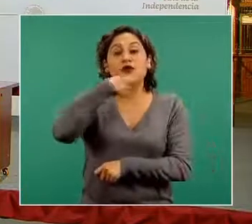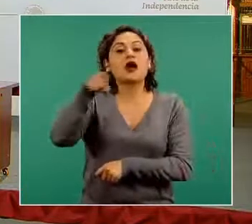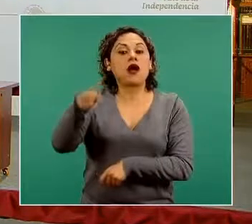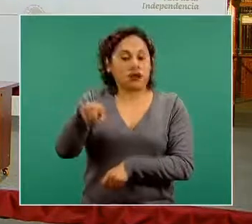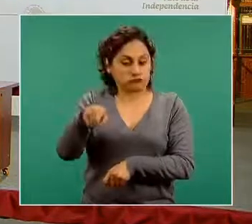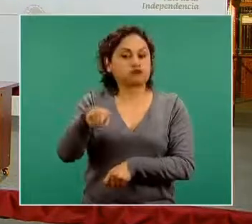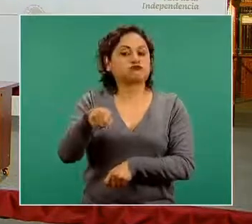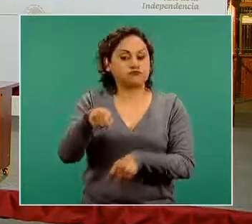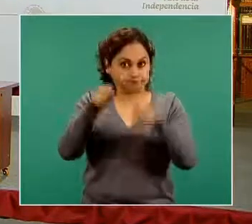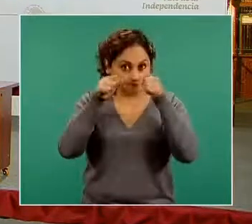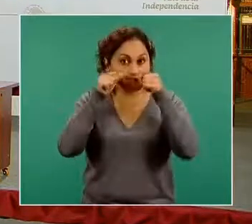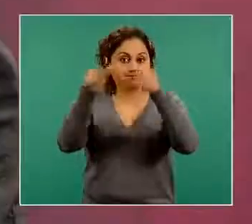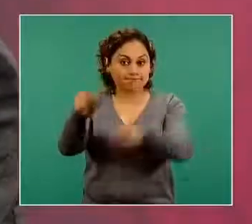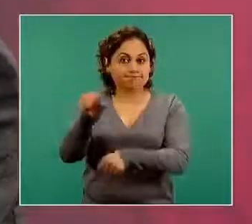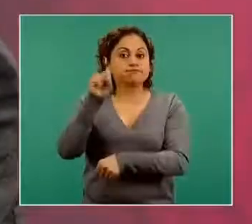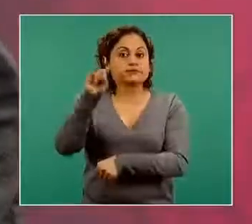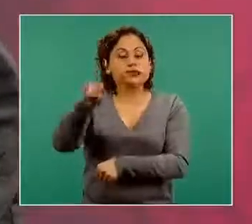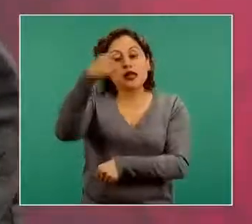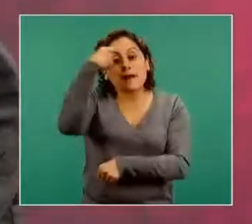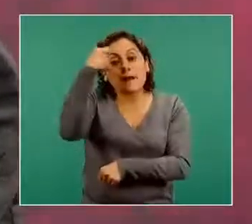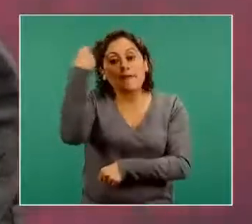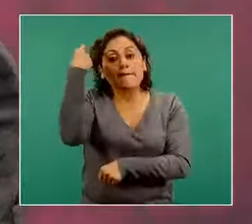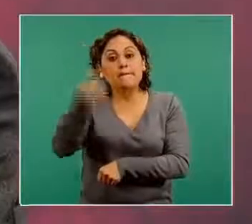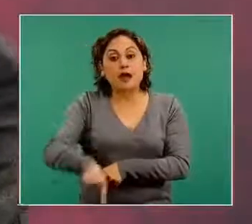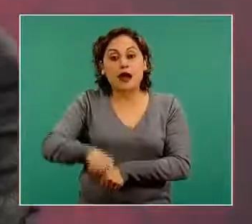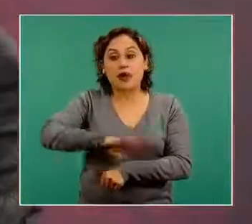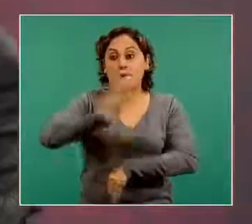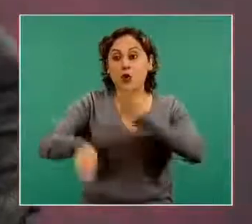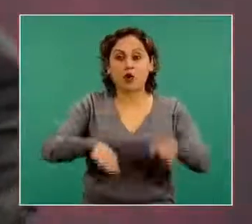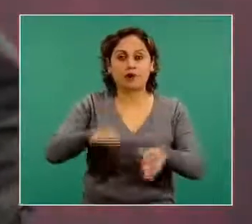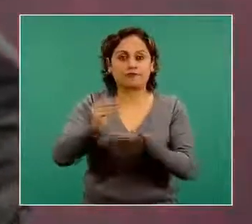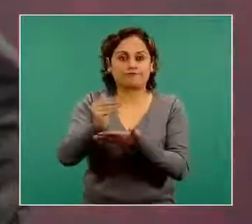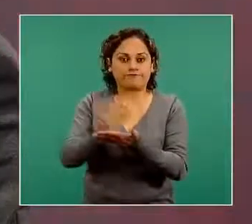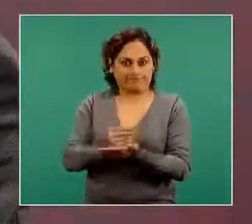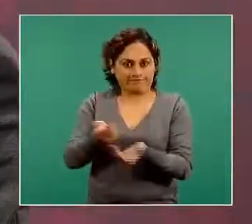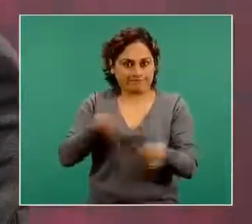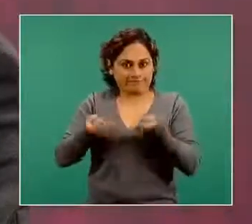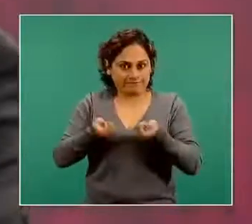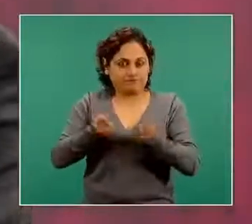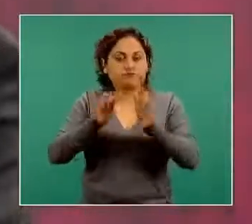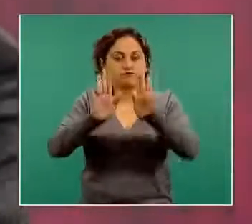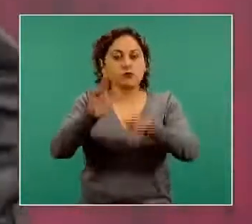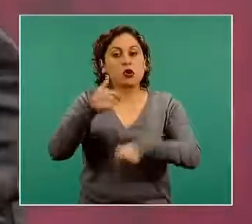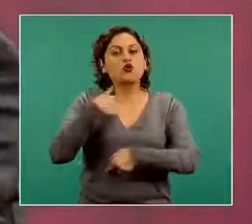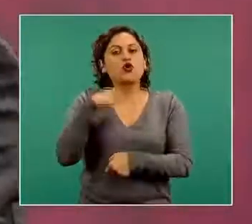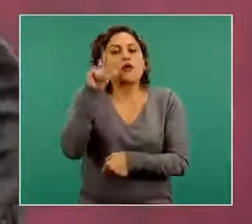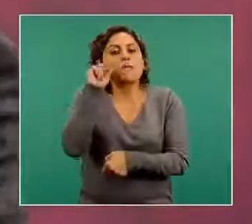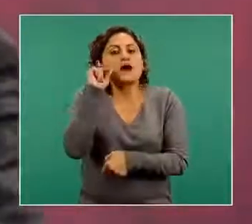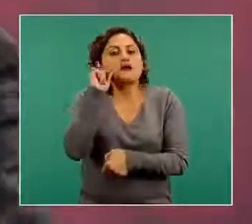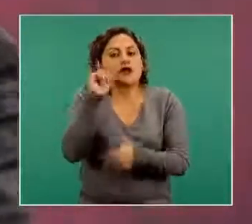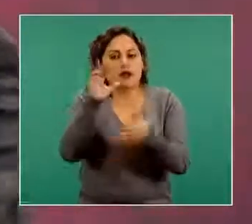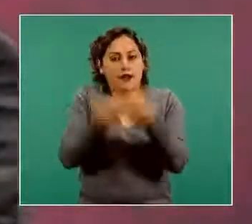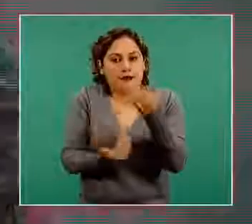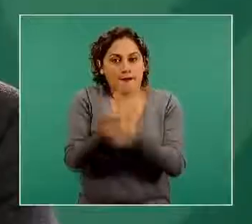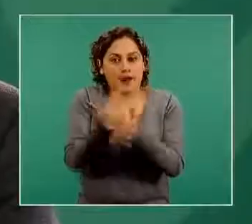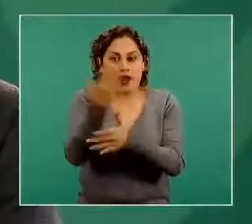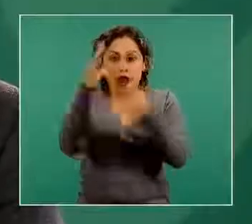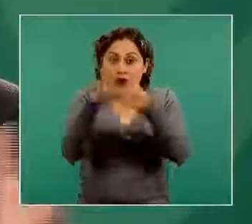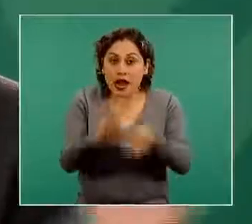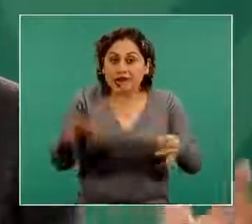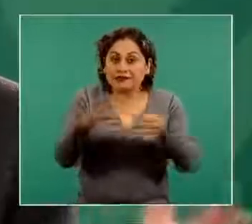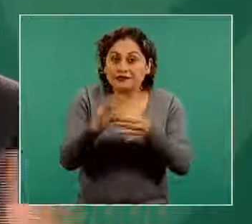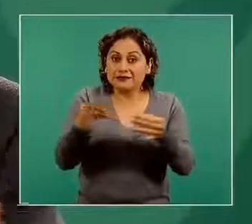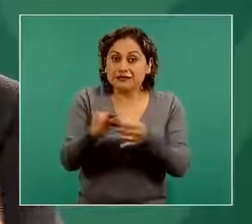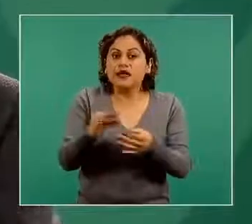tiene como objetivo reducir la mortalidad y precisamente lo que voy a explicar mañana es cómo incorporaremos las otras